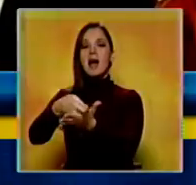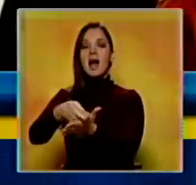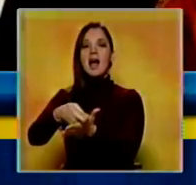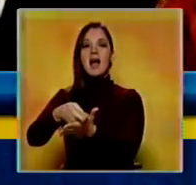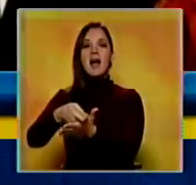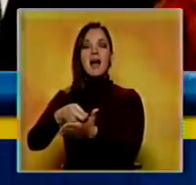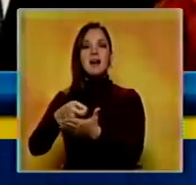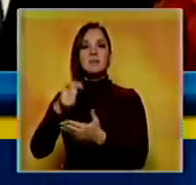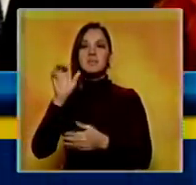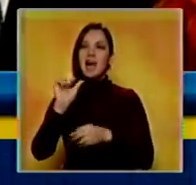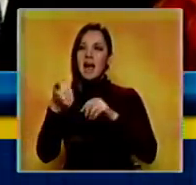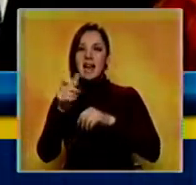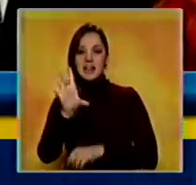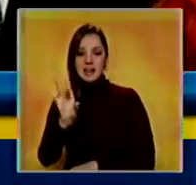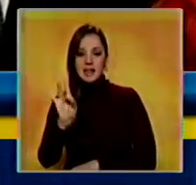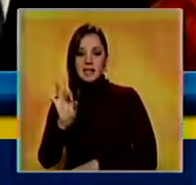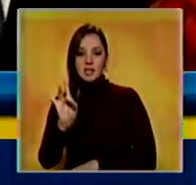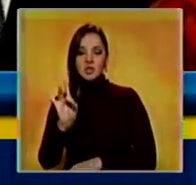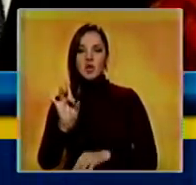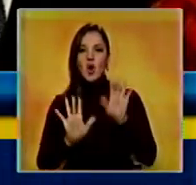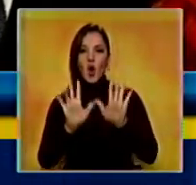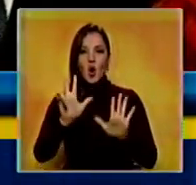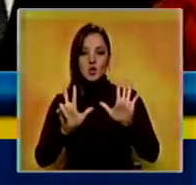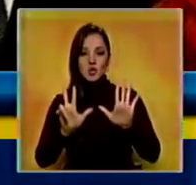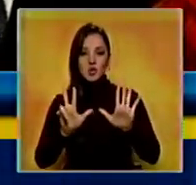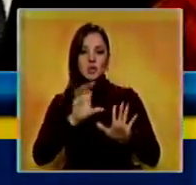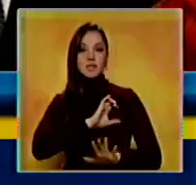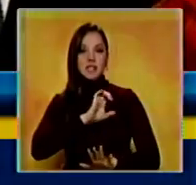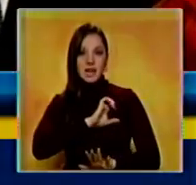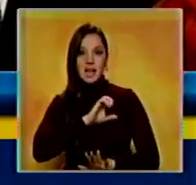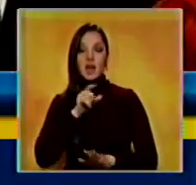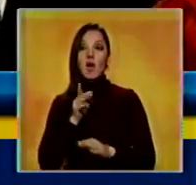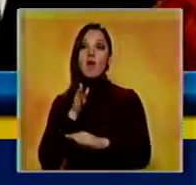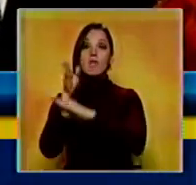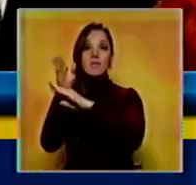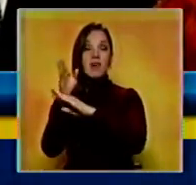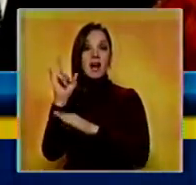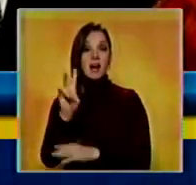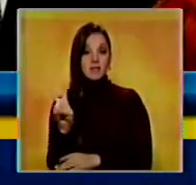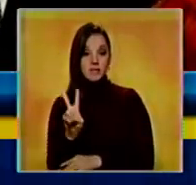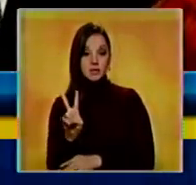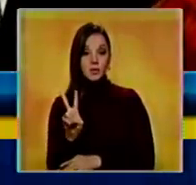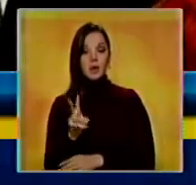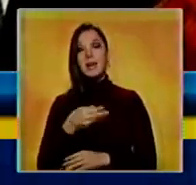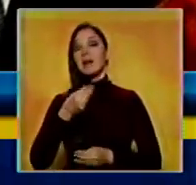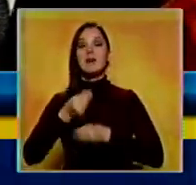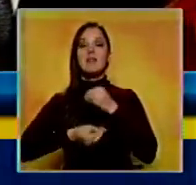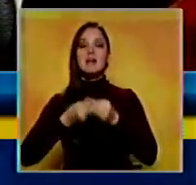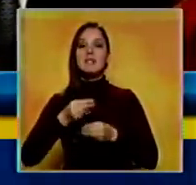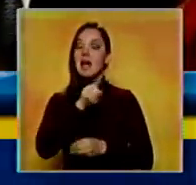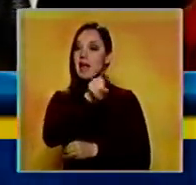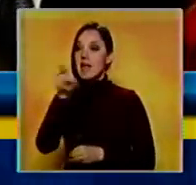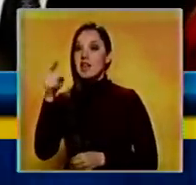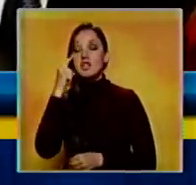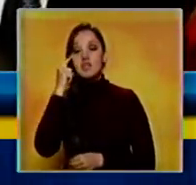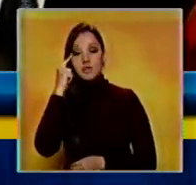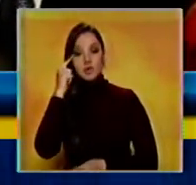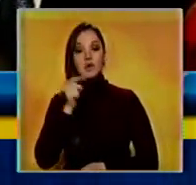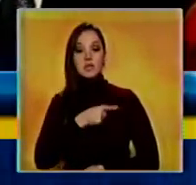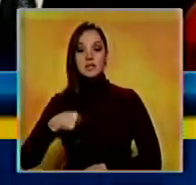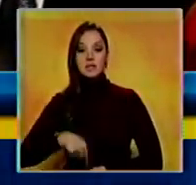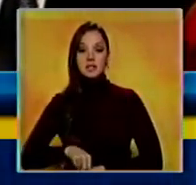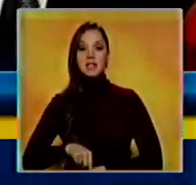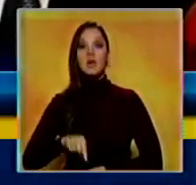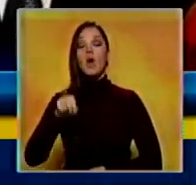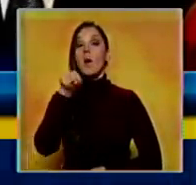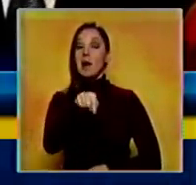19 de enero van a estar presentes en el país, en una mesa de trabajo que se va a realizar. Ellos, dentro de toda esta actividad